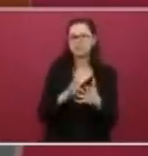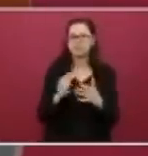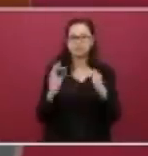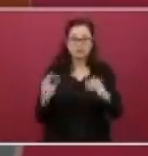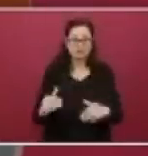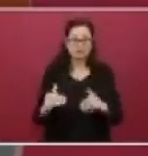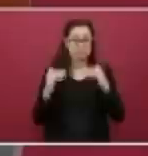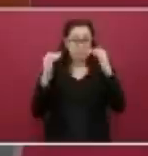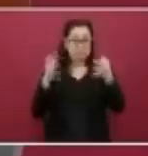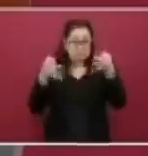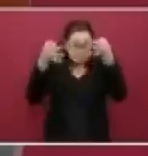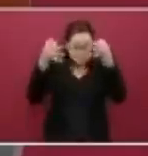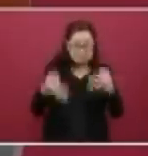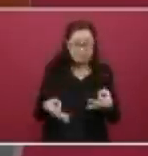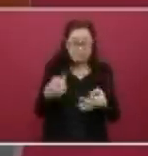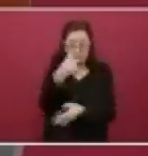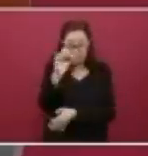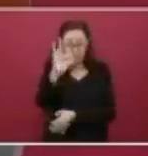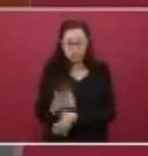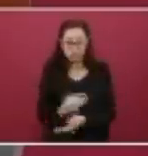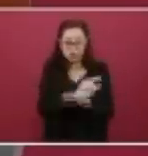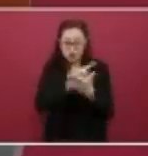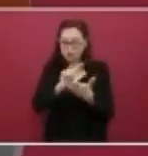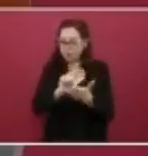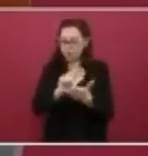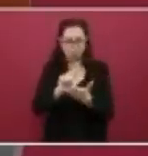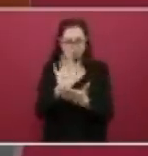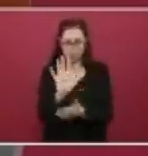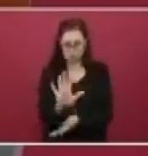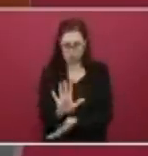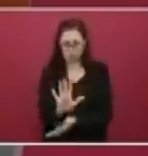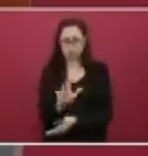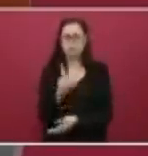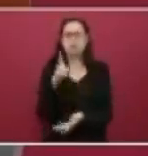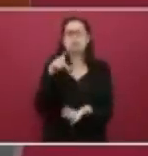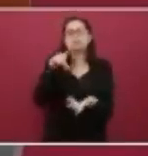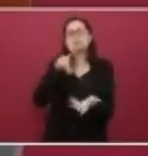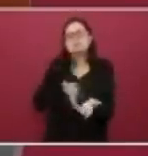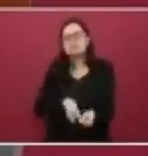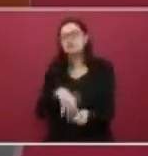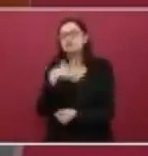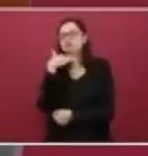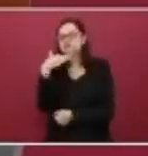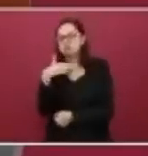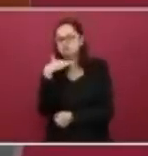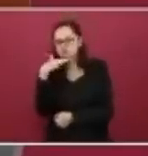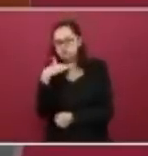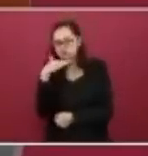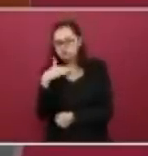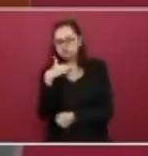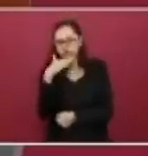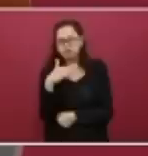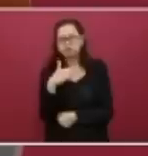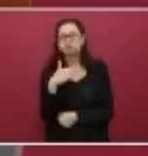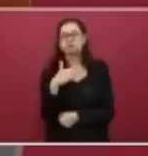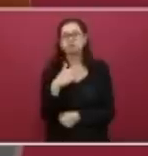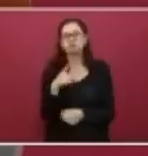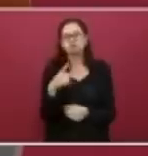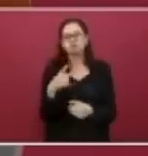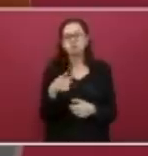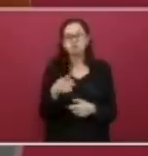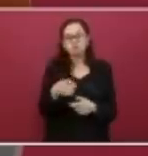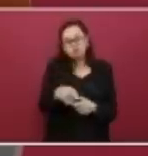la calidad inicial y no es así tiene todavía ciertos contaminantes en especial para un proceso industrial